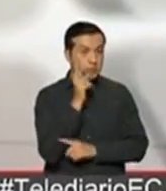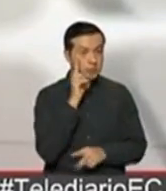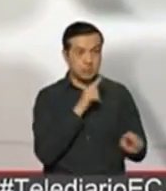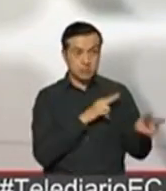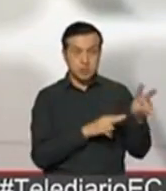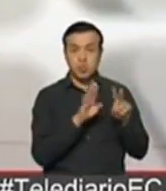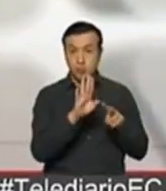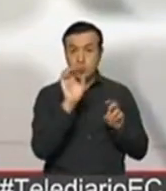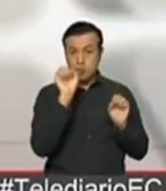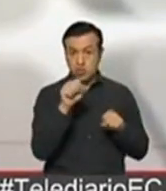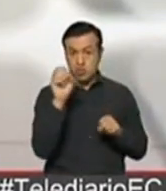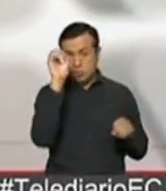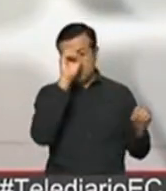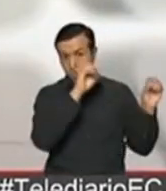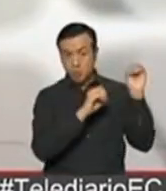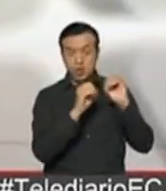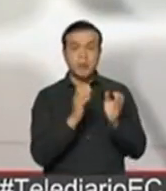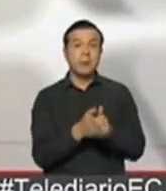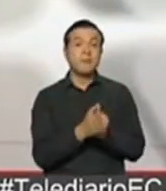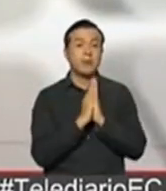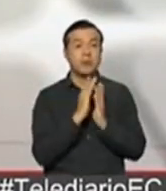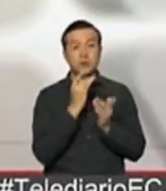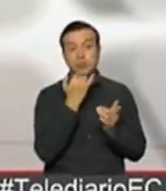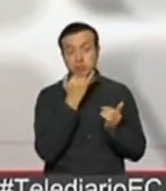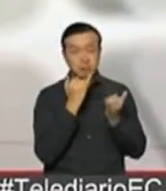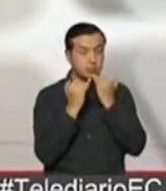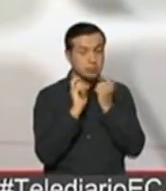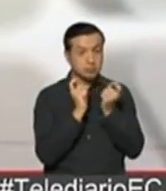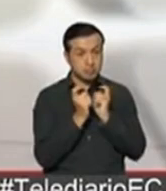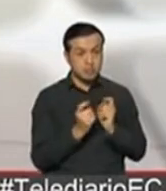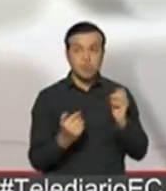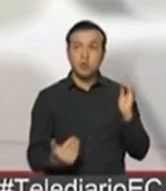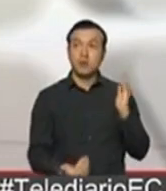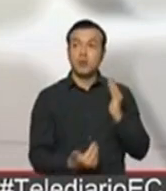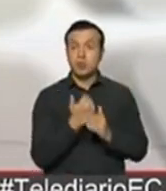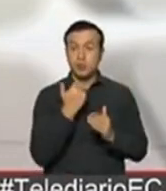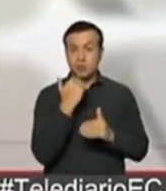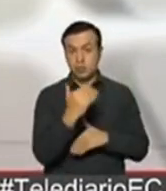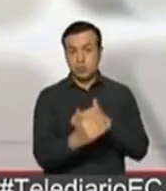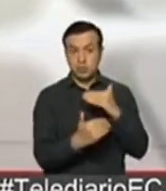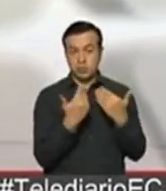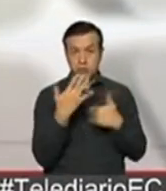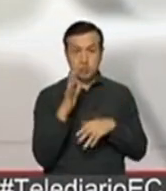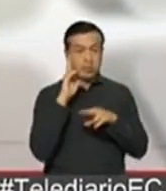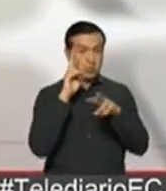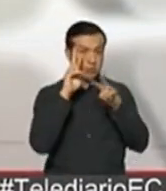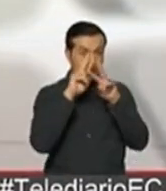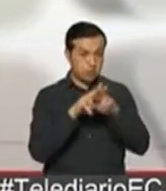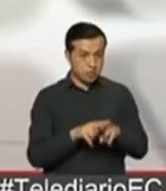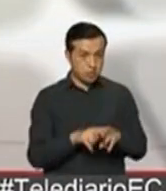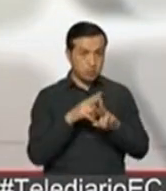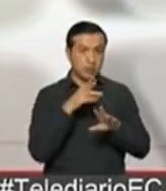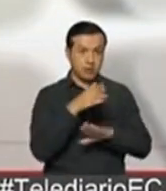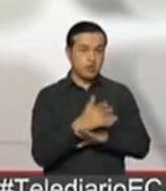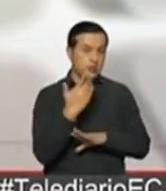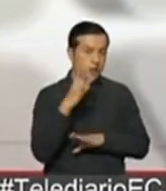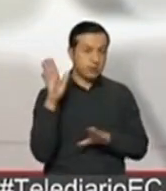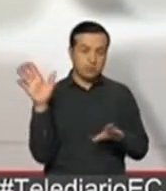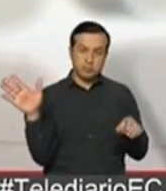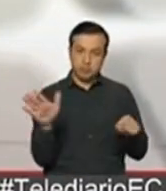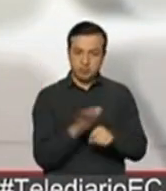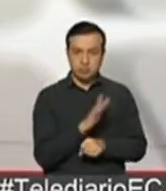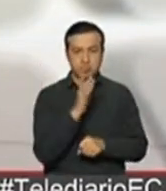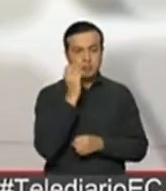observaciones solicitadas rectificaciones hay una nueva un nuevo proceso de revisión y se entregan pues ya definitivamente